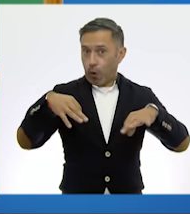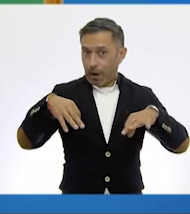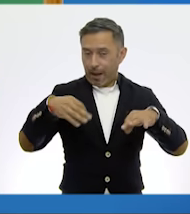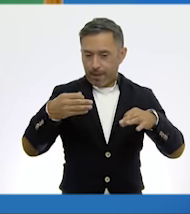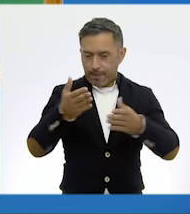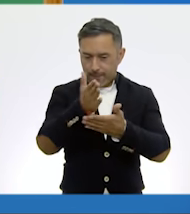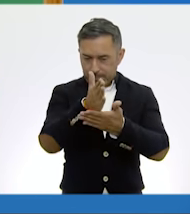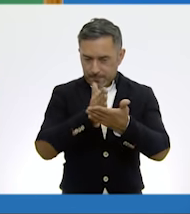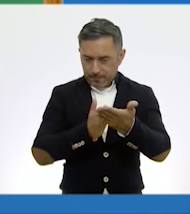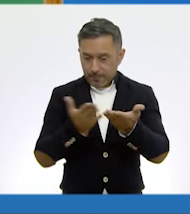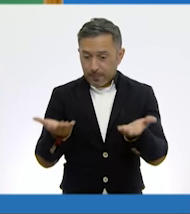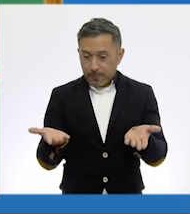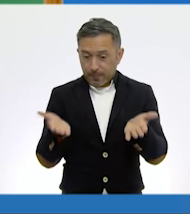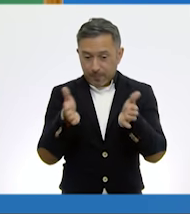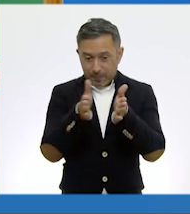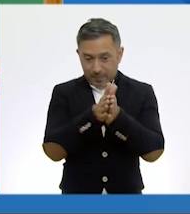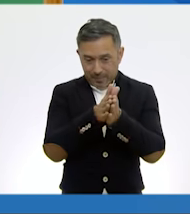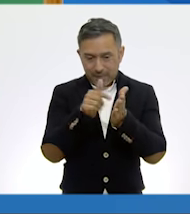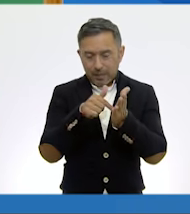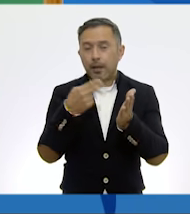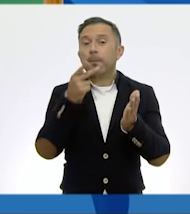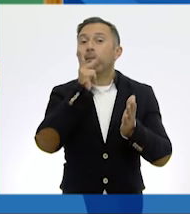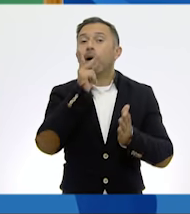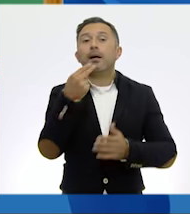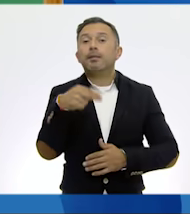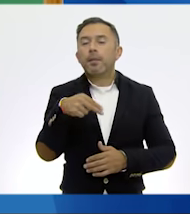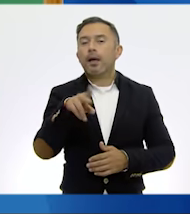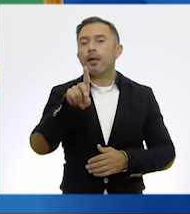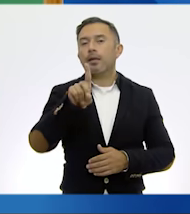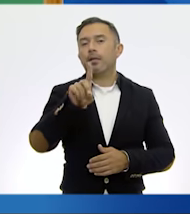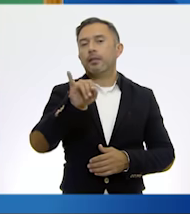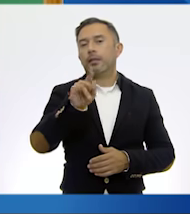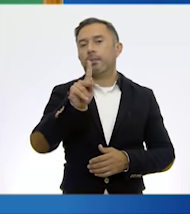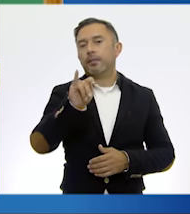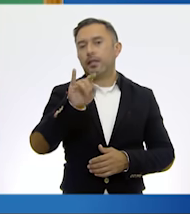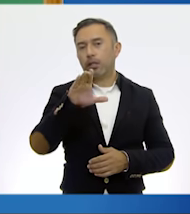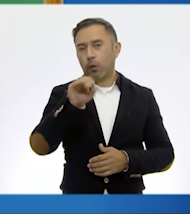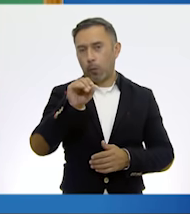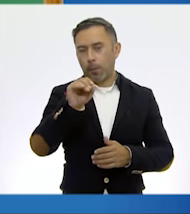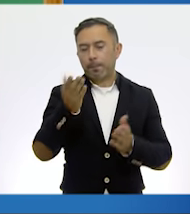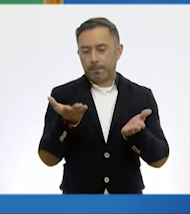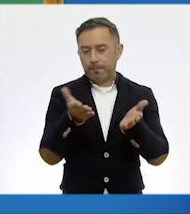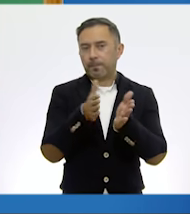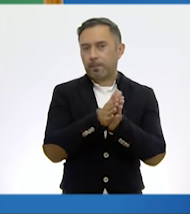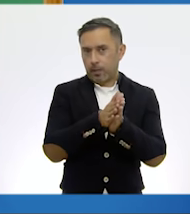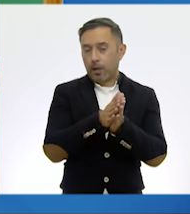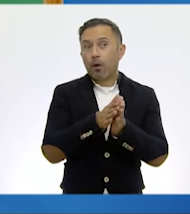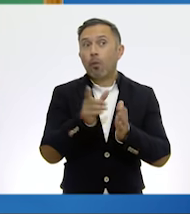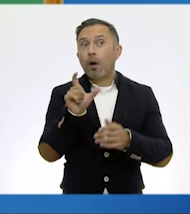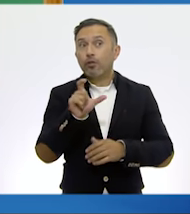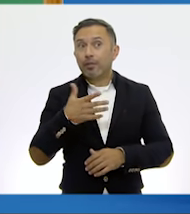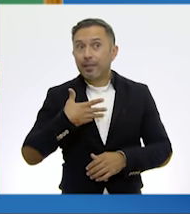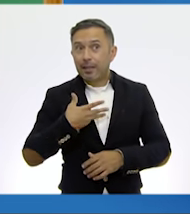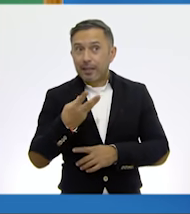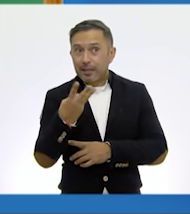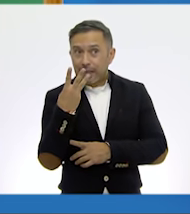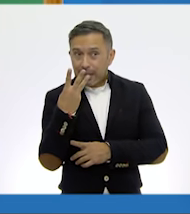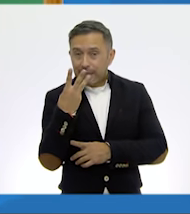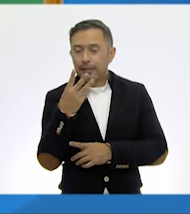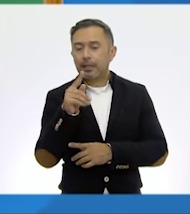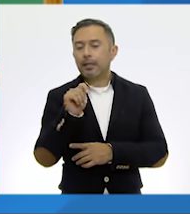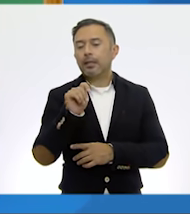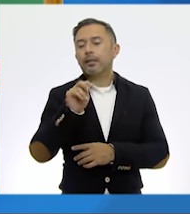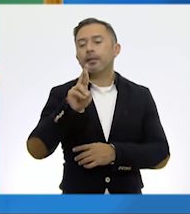se le conoce como díptico. Díptico. Pero cuando está doblada en tres partes, se le conoce como un tríptico.